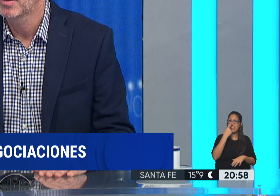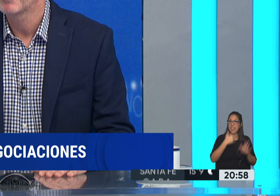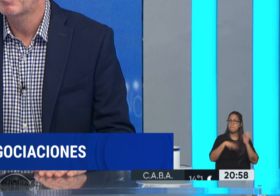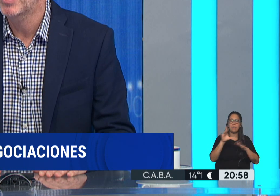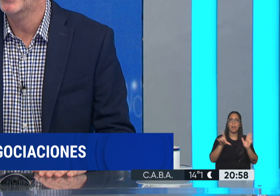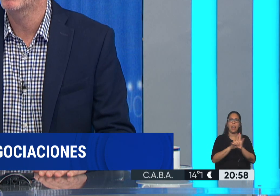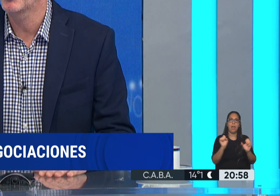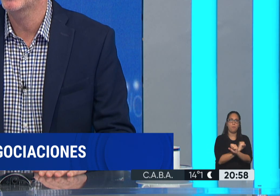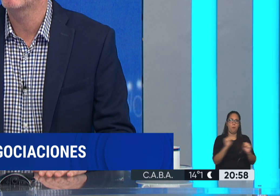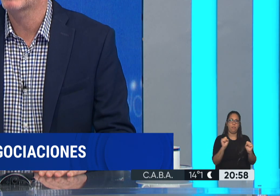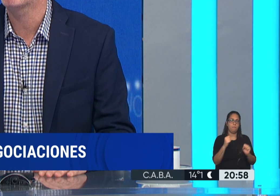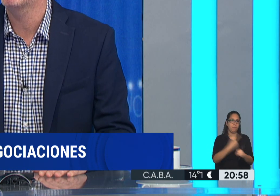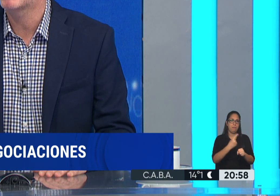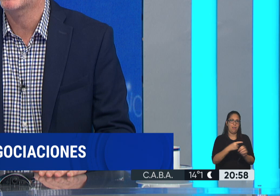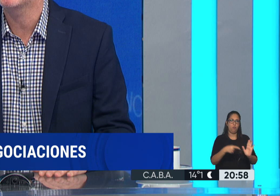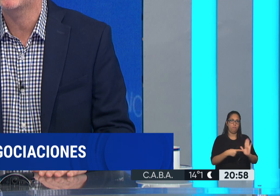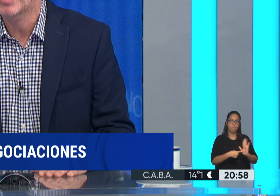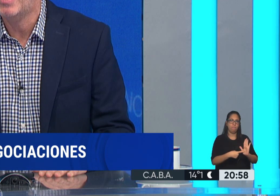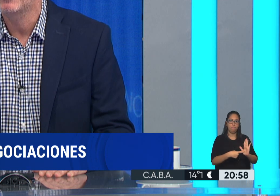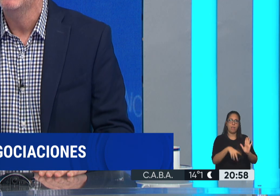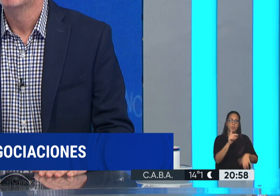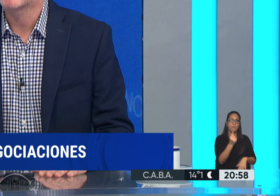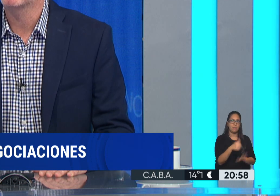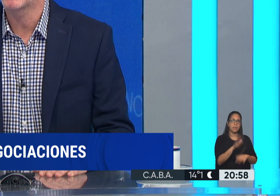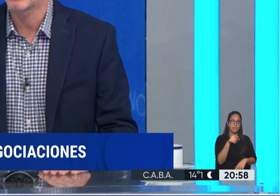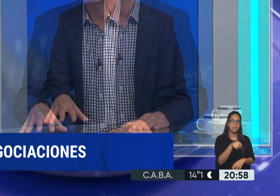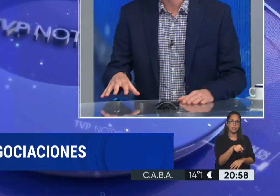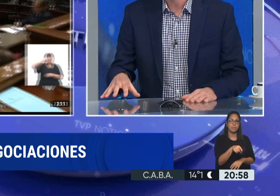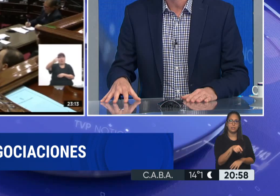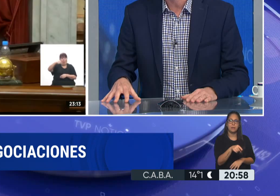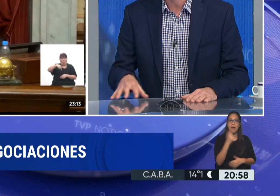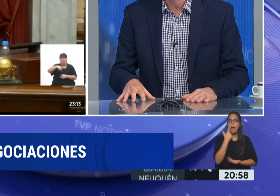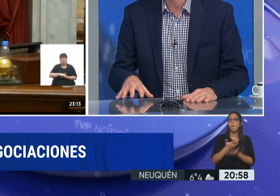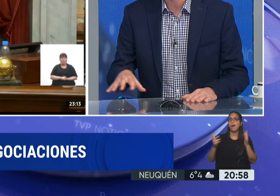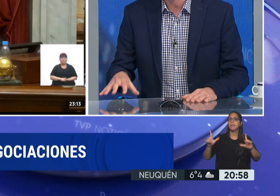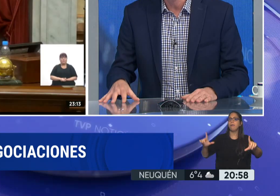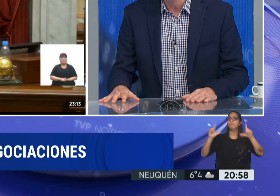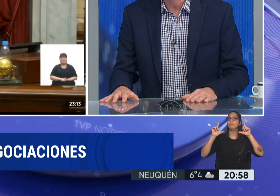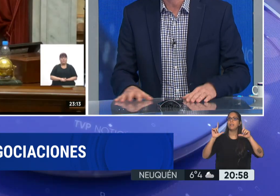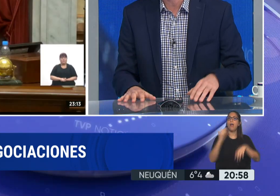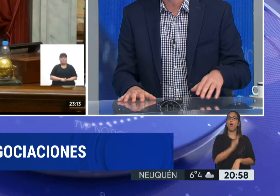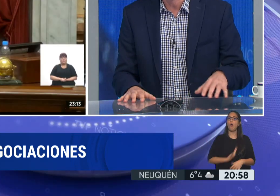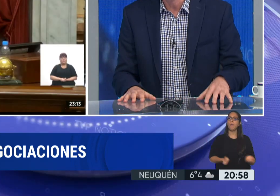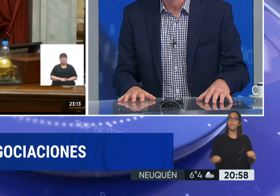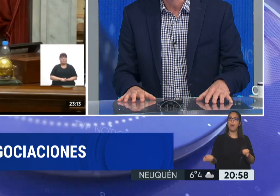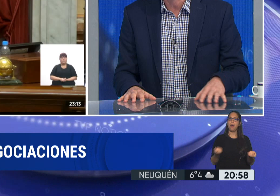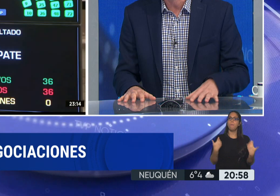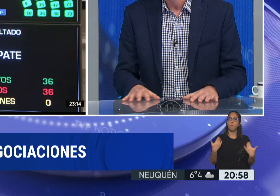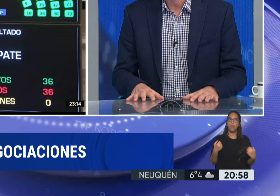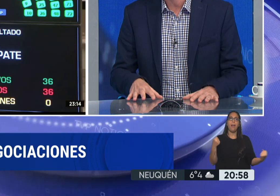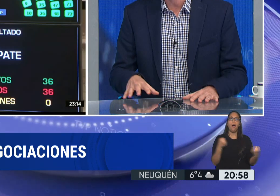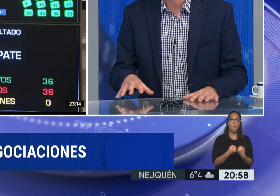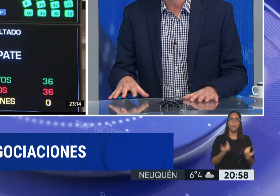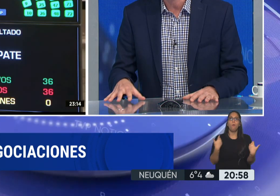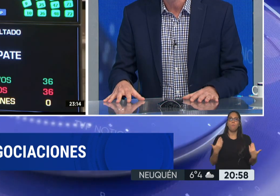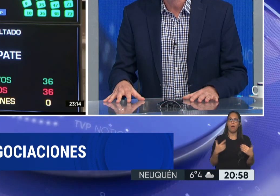¿eh? Me parece que eso tiene un valor adicional para mostrar a un gobierno que tiene gobernabilidad, que tiene la capacidad de hacer acuerdos, que